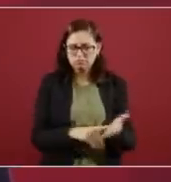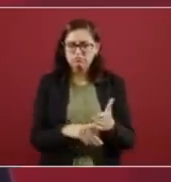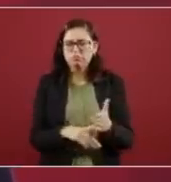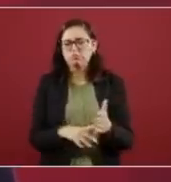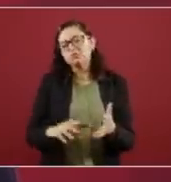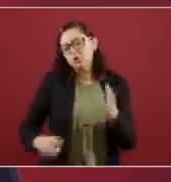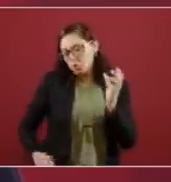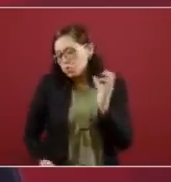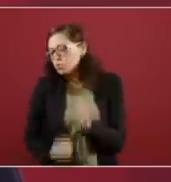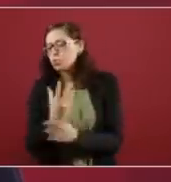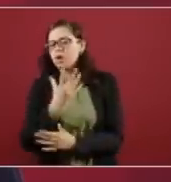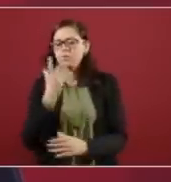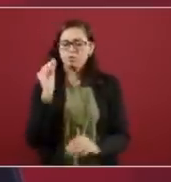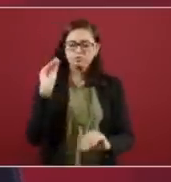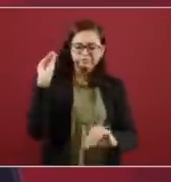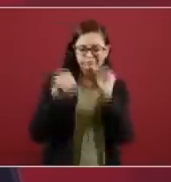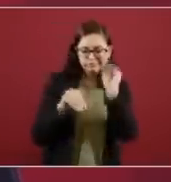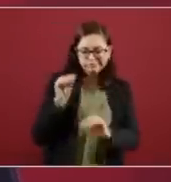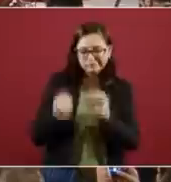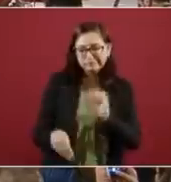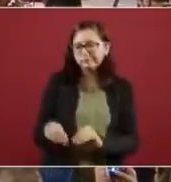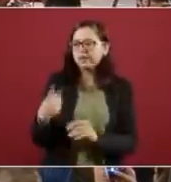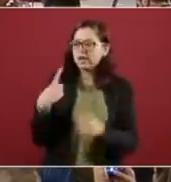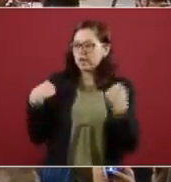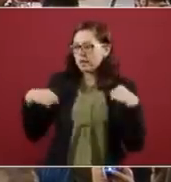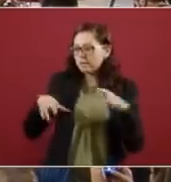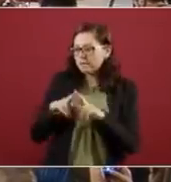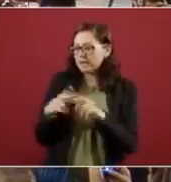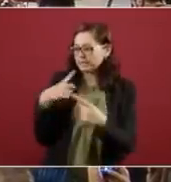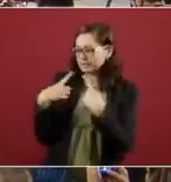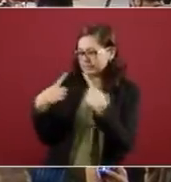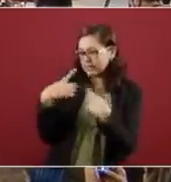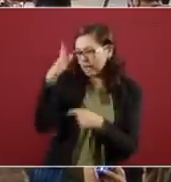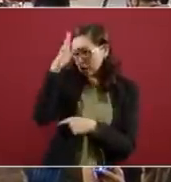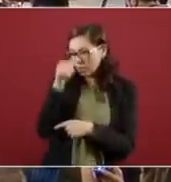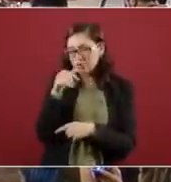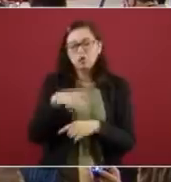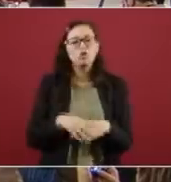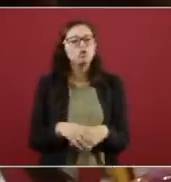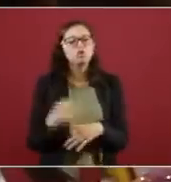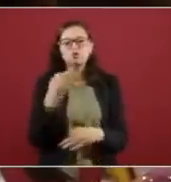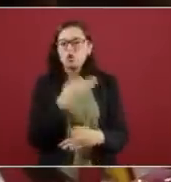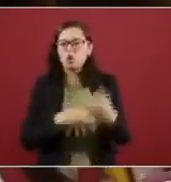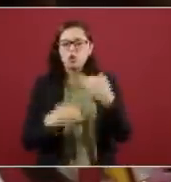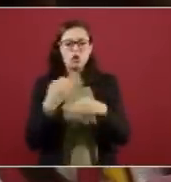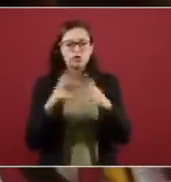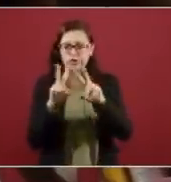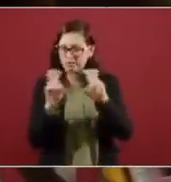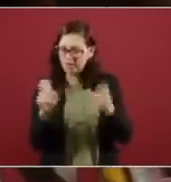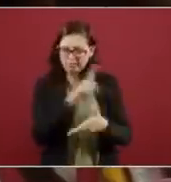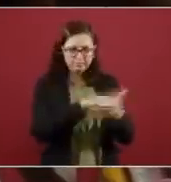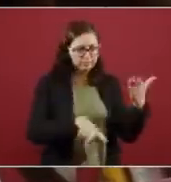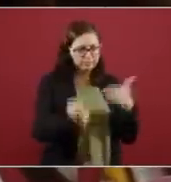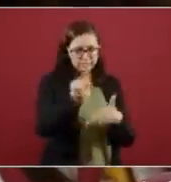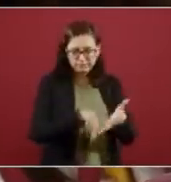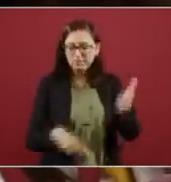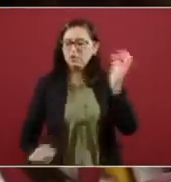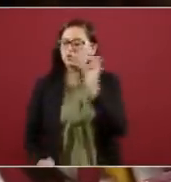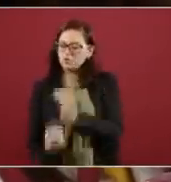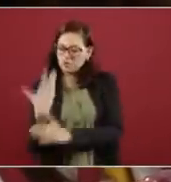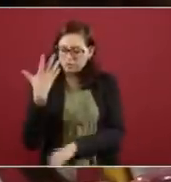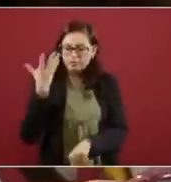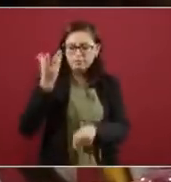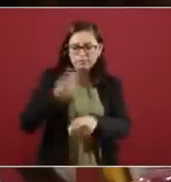un buen entendimiento con los maestros también en este punto que se caen todos los autos y esto está marcha que tendrán los